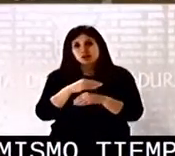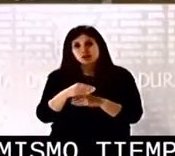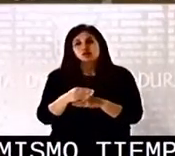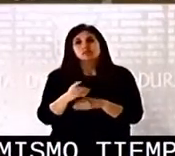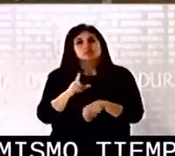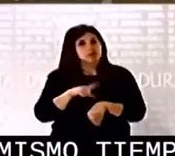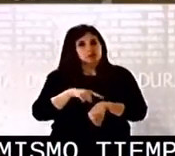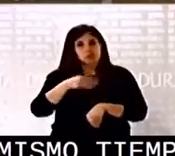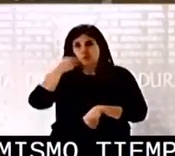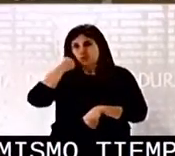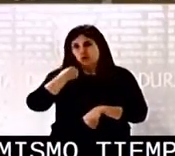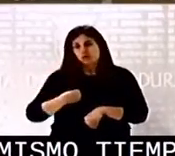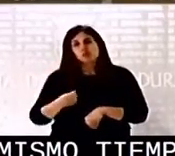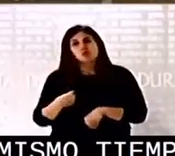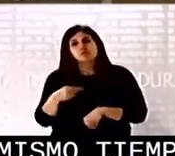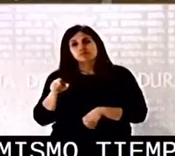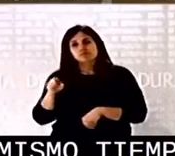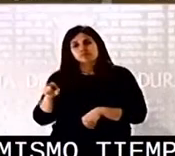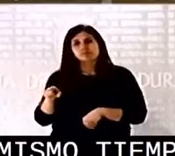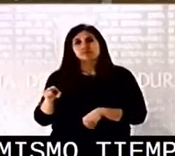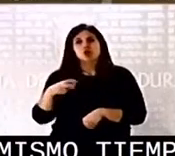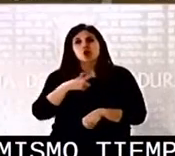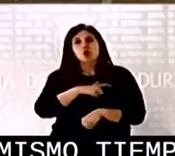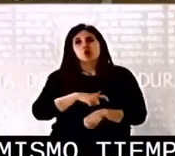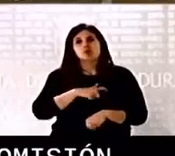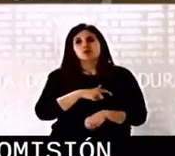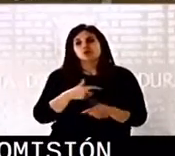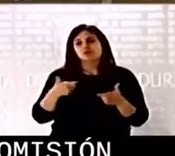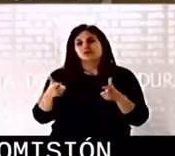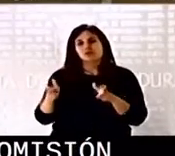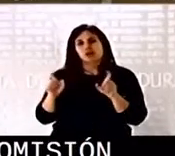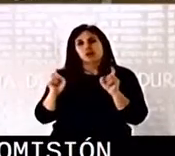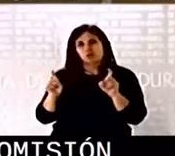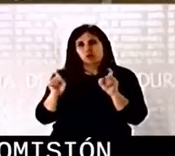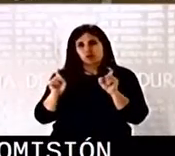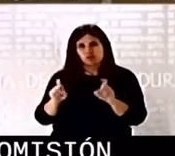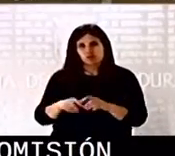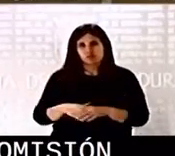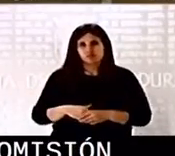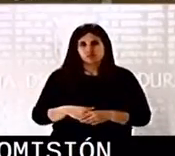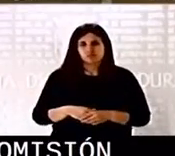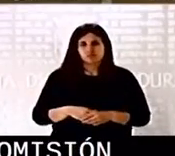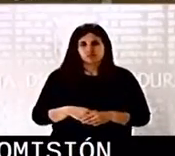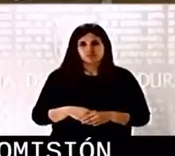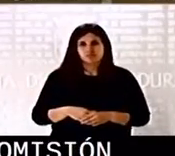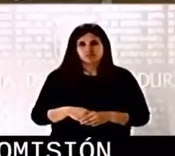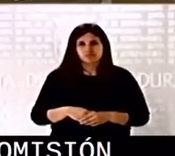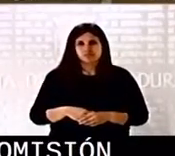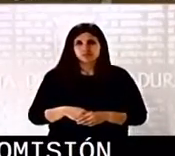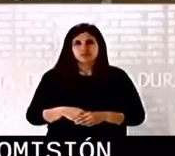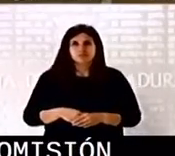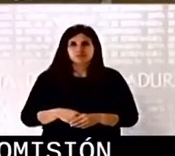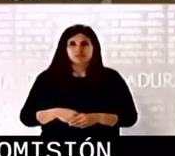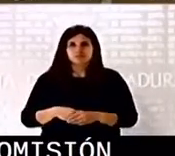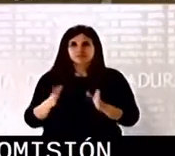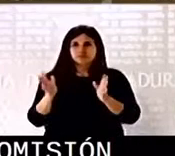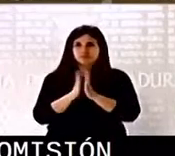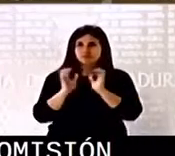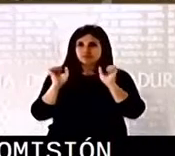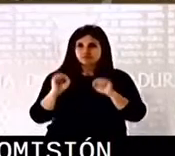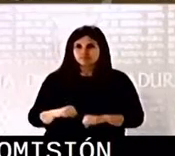una Comisión Sectorial de Educación. Se acordaron las